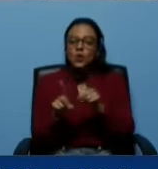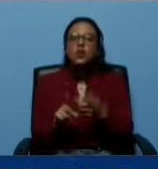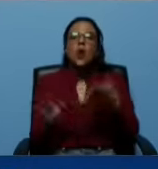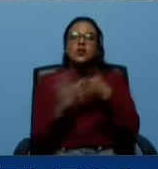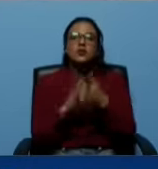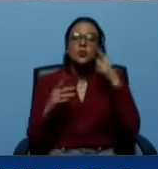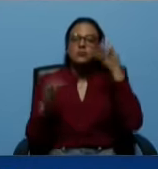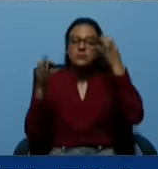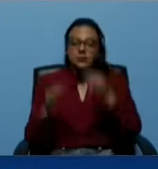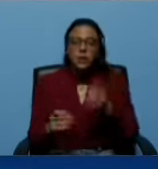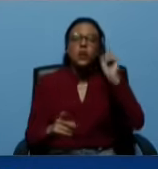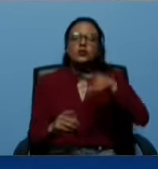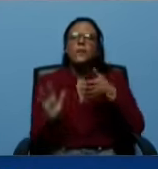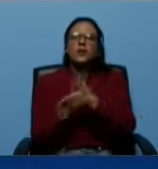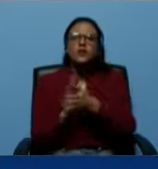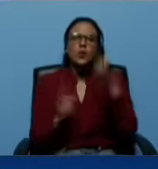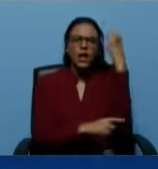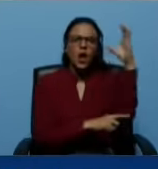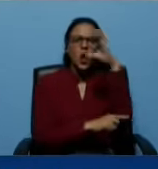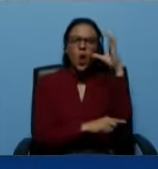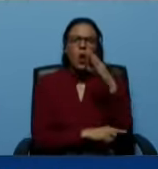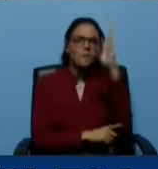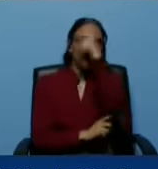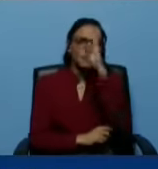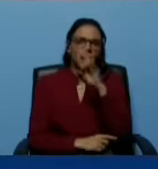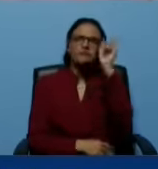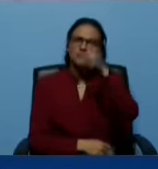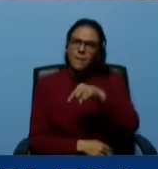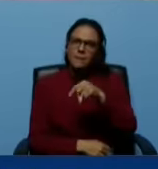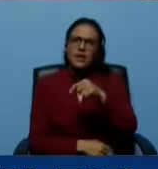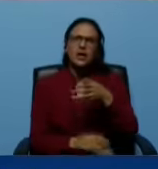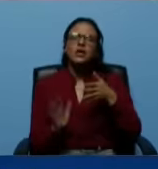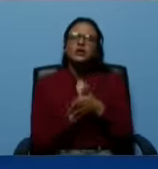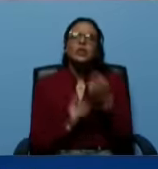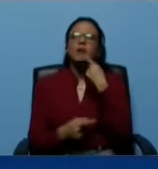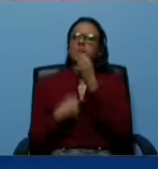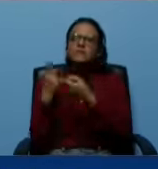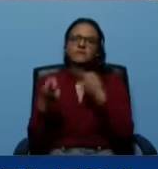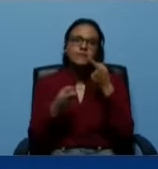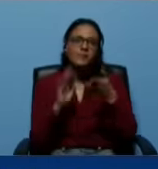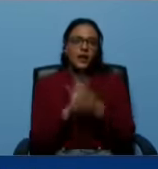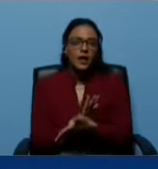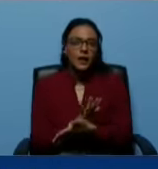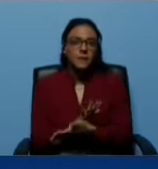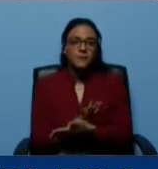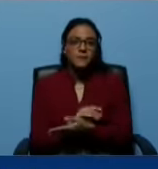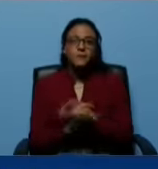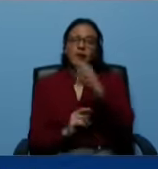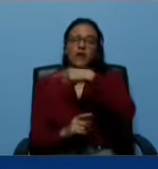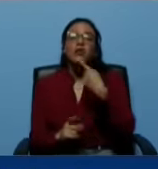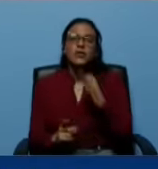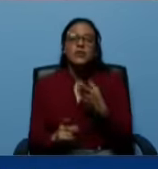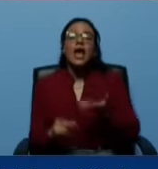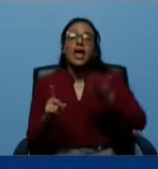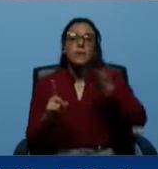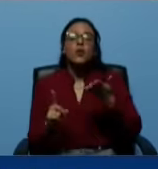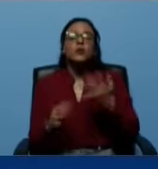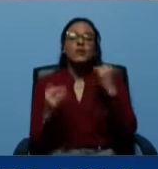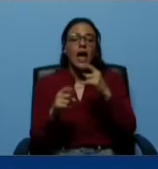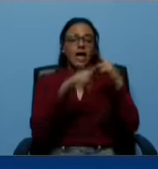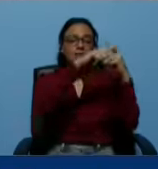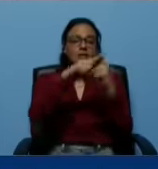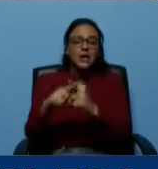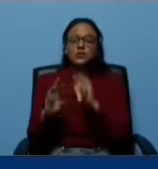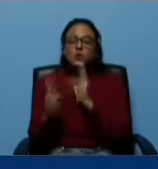en un comunicado de Colombia, Brasil, decían que pues es importante tener un resultado detallado por